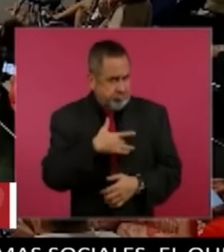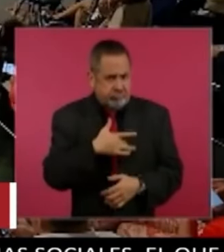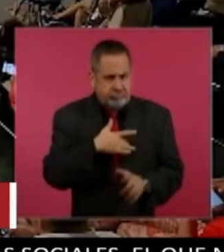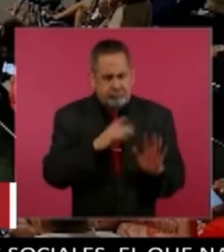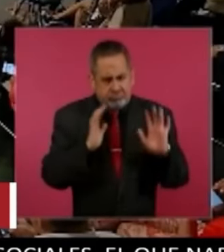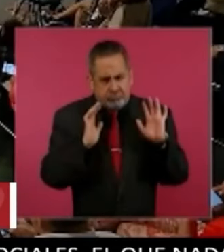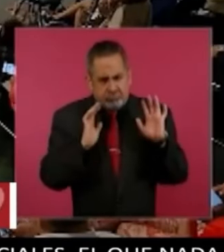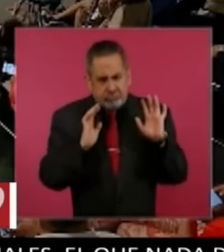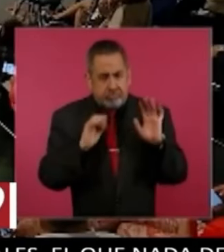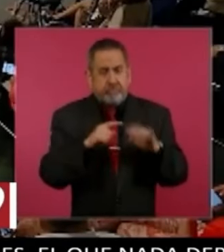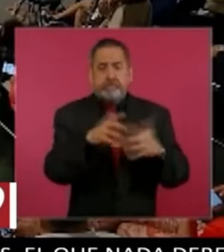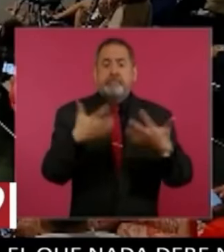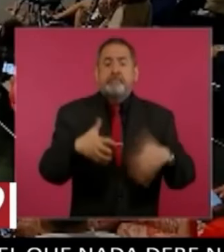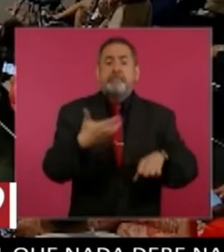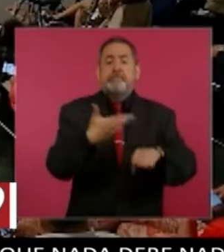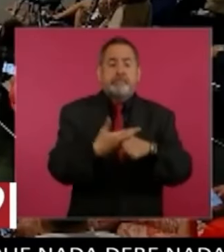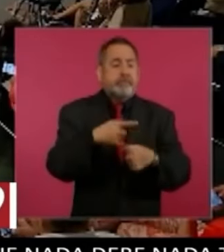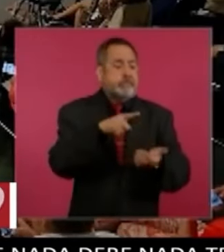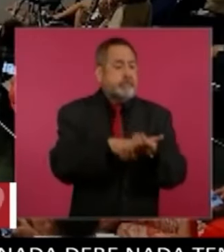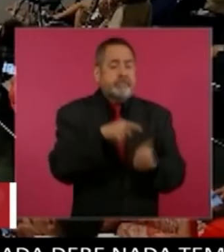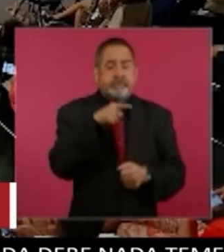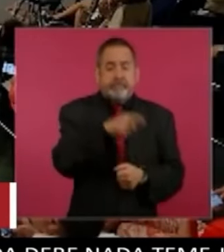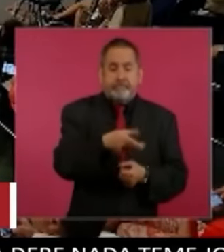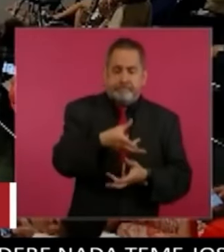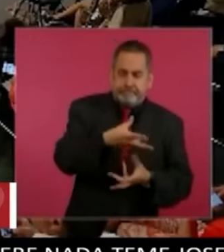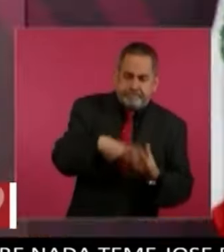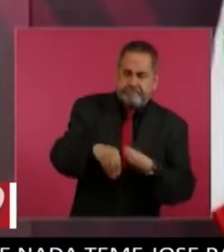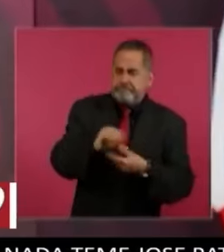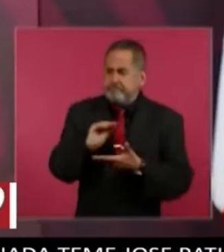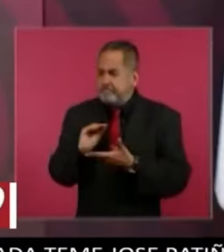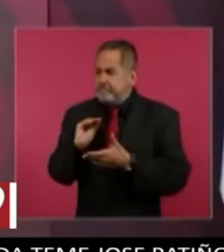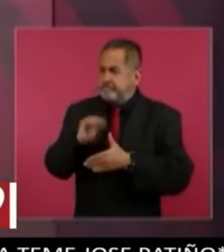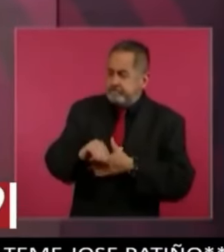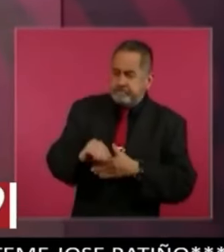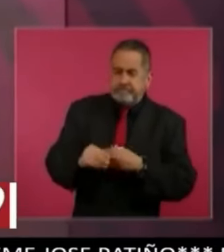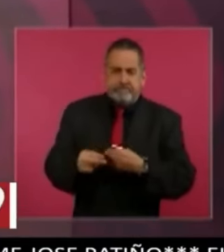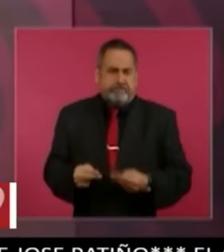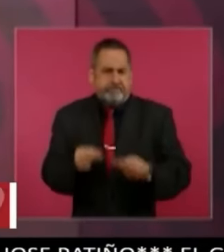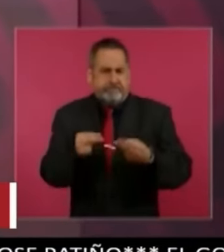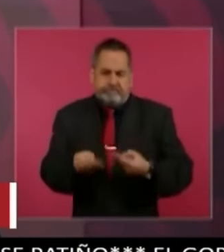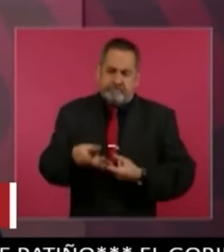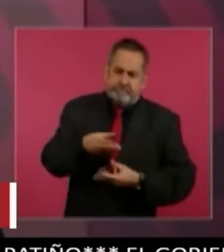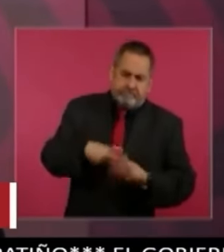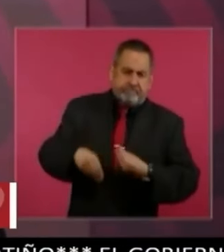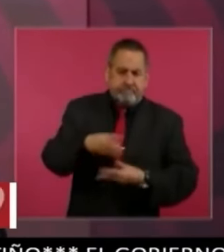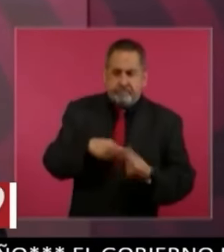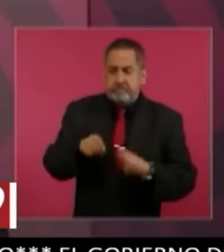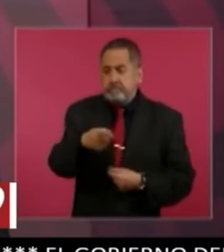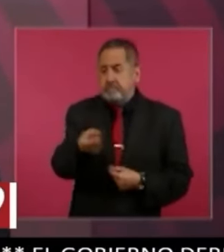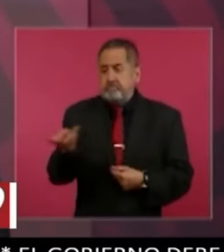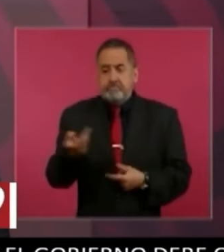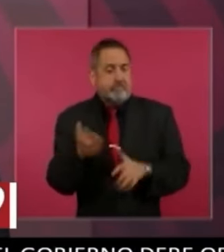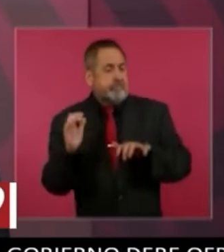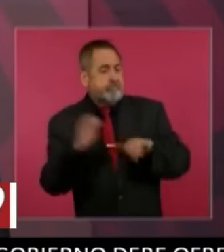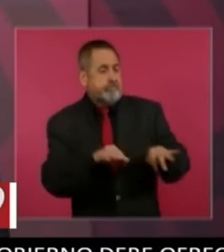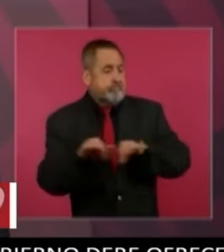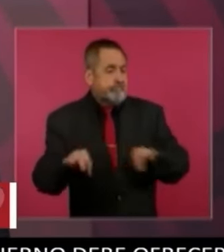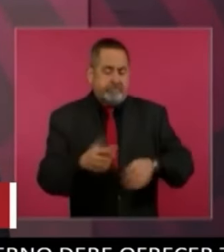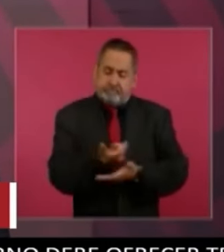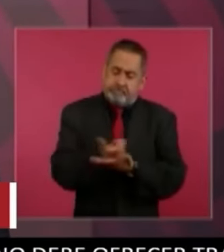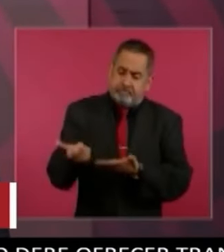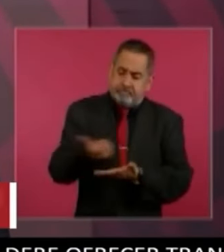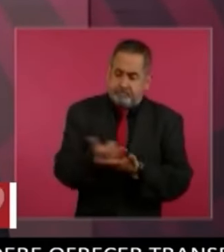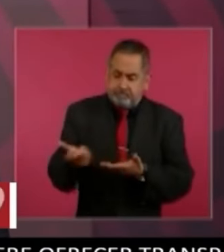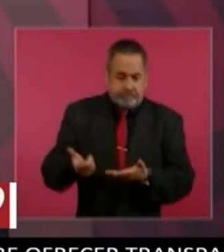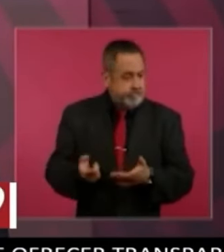por asignaciones directas, violando la ley, y se ha clasificado muchas de esas obras como de